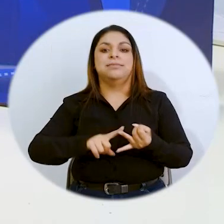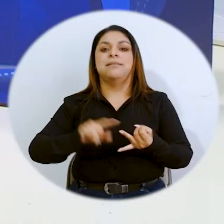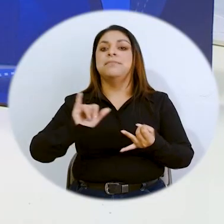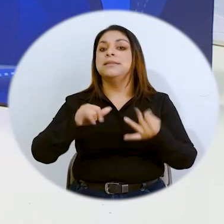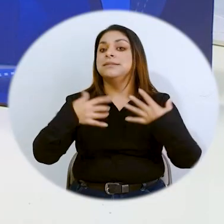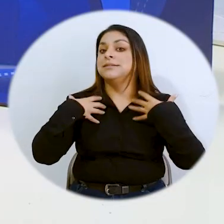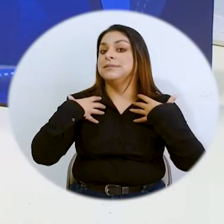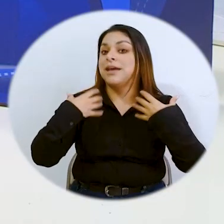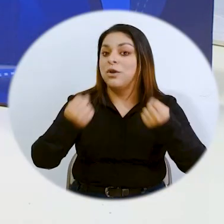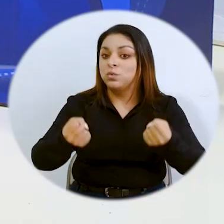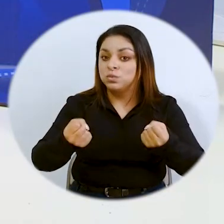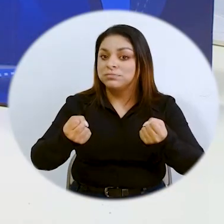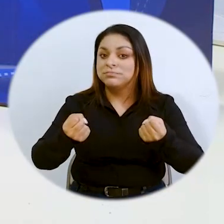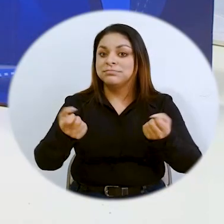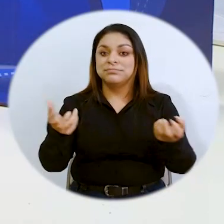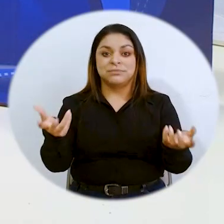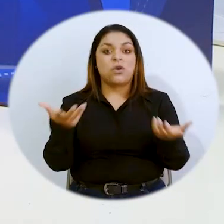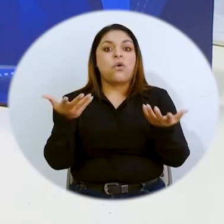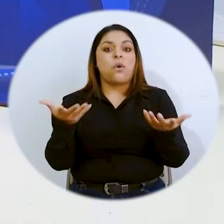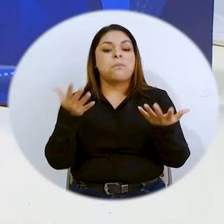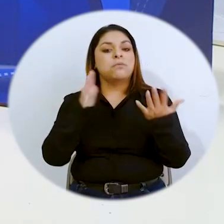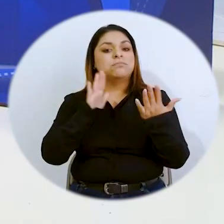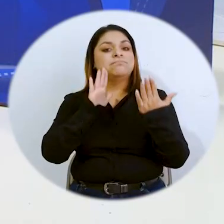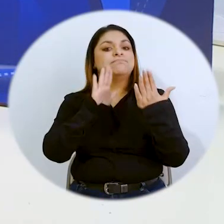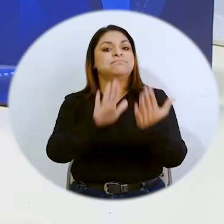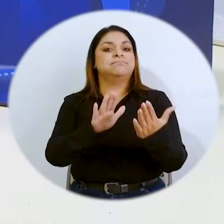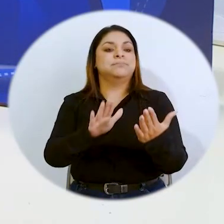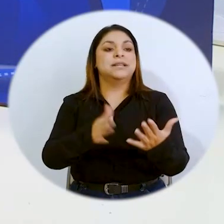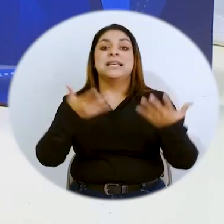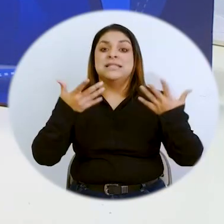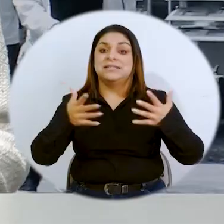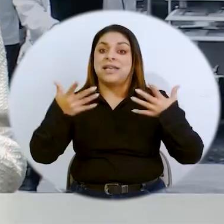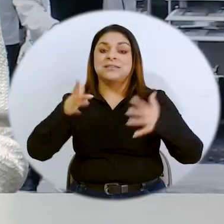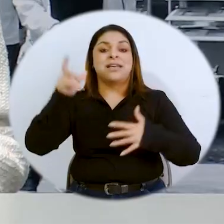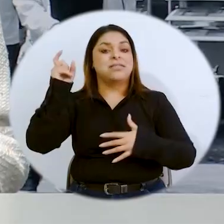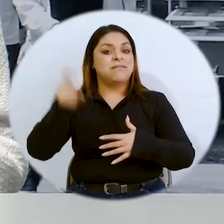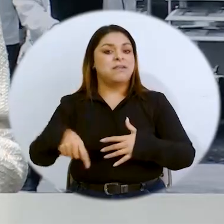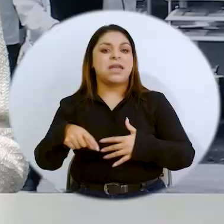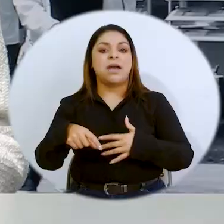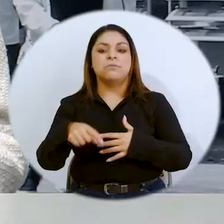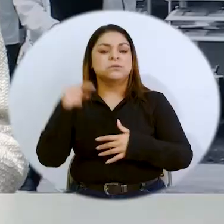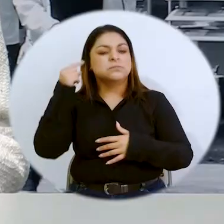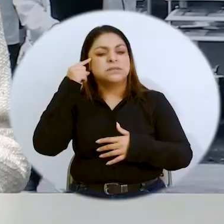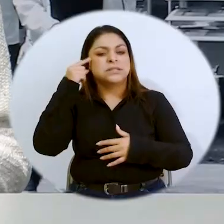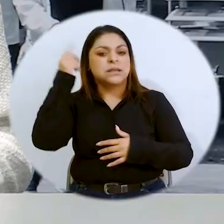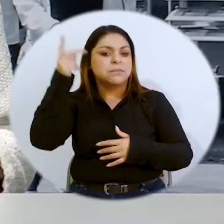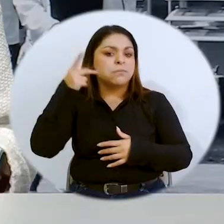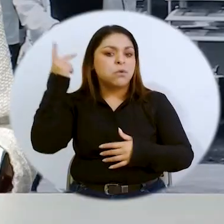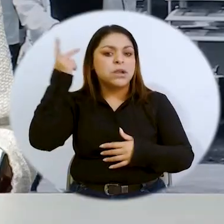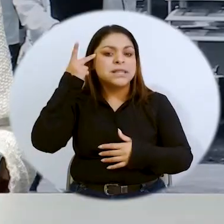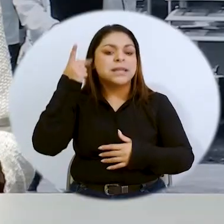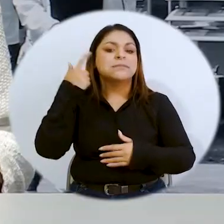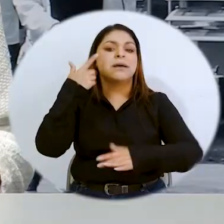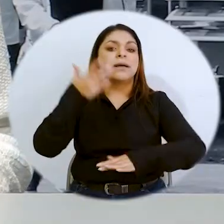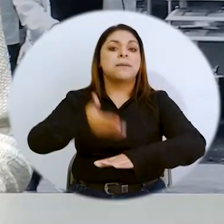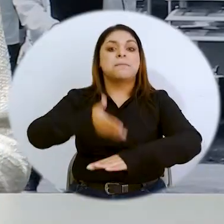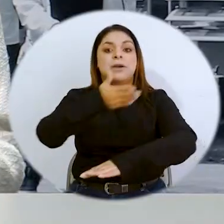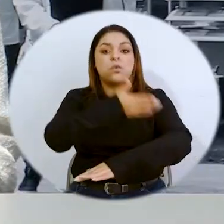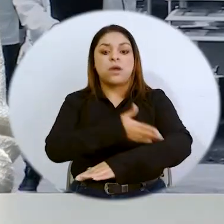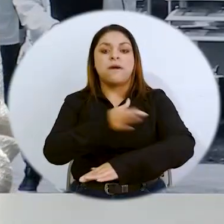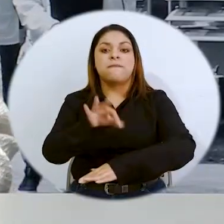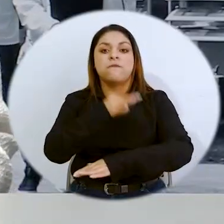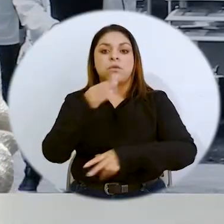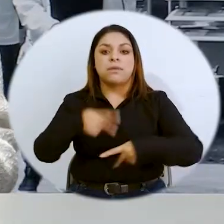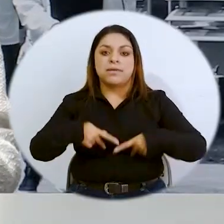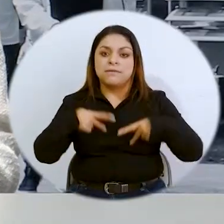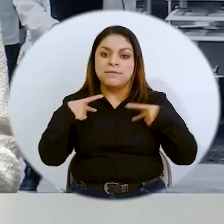en el sistema de salud, cómo vamos a afrontar. Y ya deberíamos de estar diseñando políticas, por ejemplo, para mejorar el